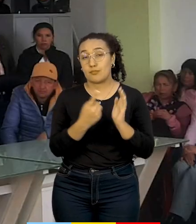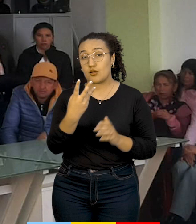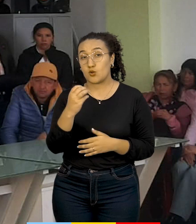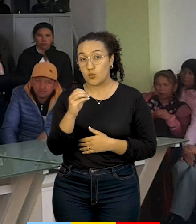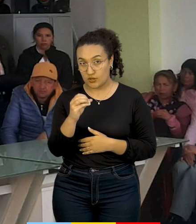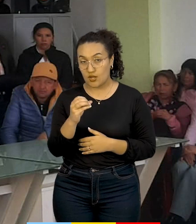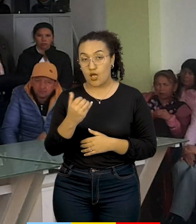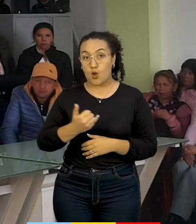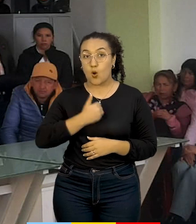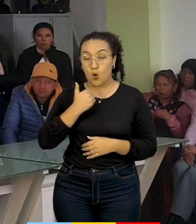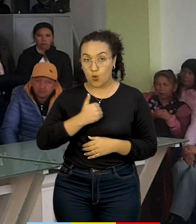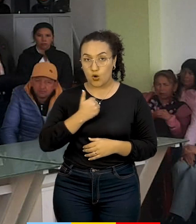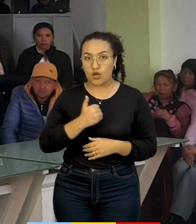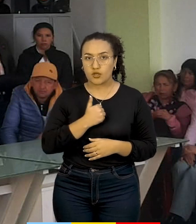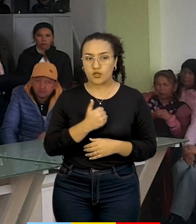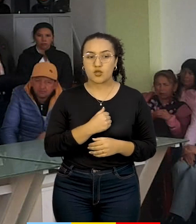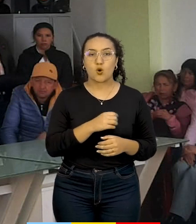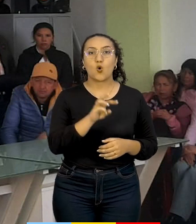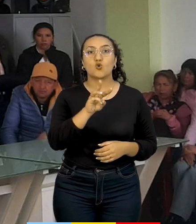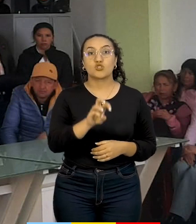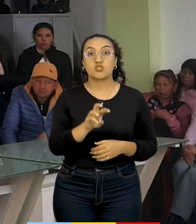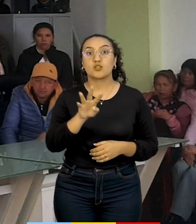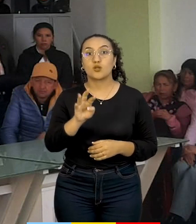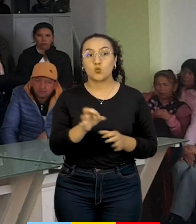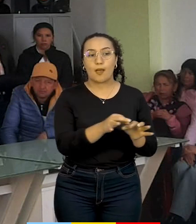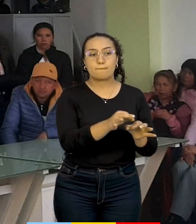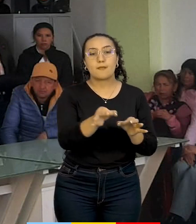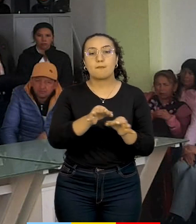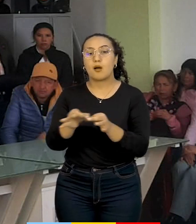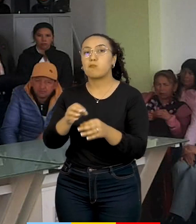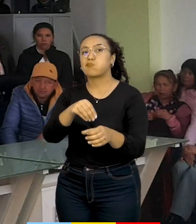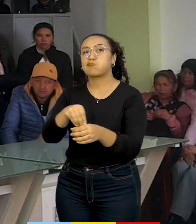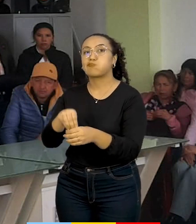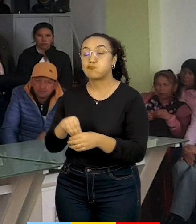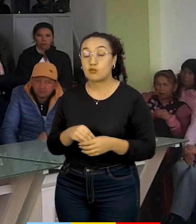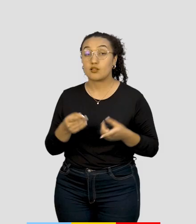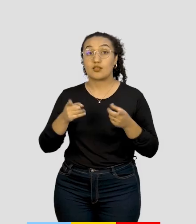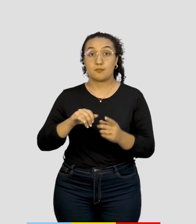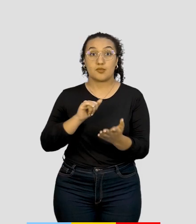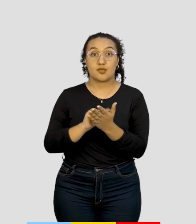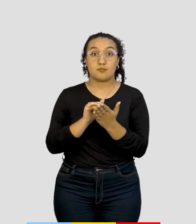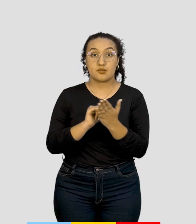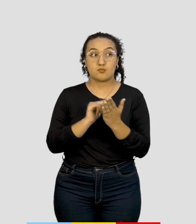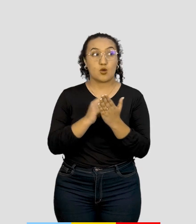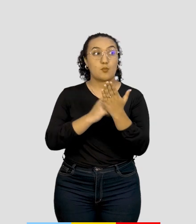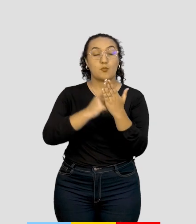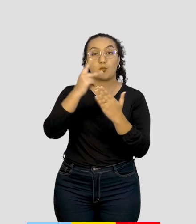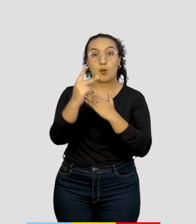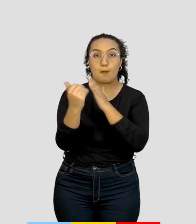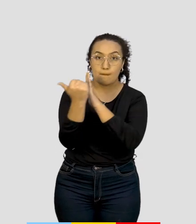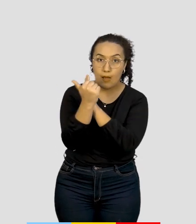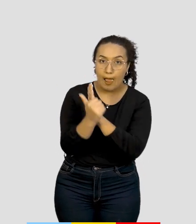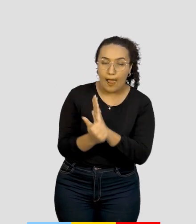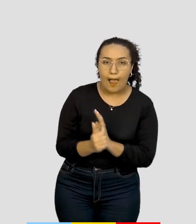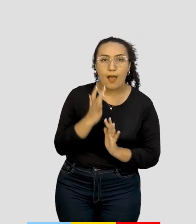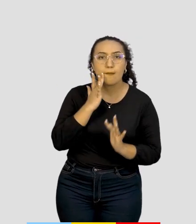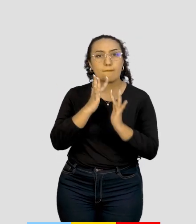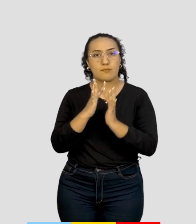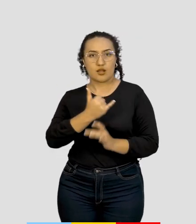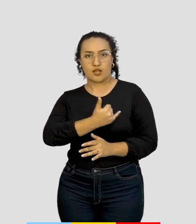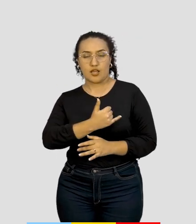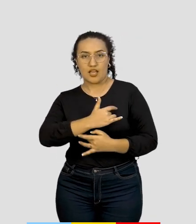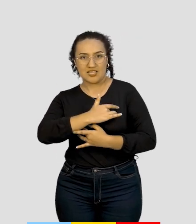.090 jóvenes de 89 municipios. Igualmente, ha venido desarrollando programas y